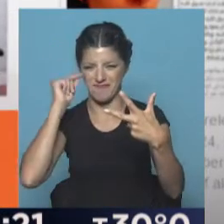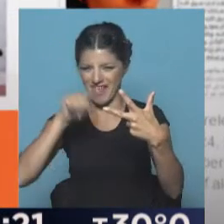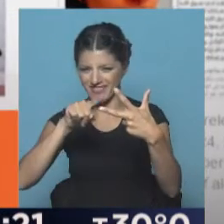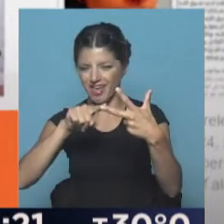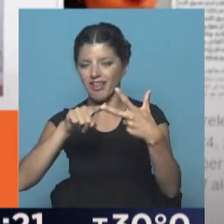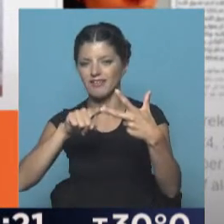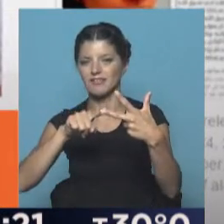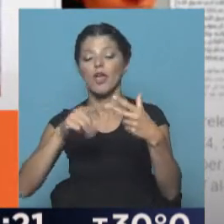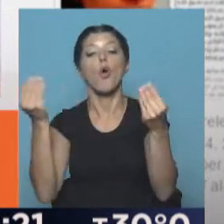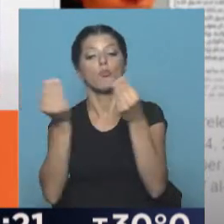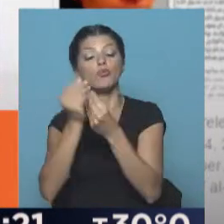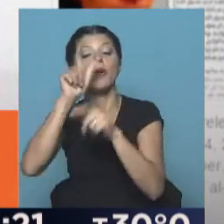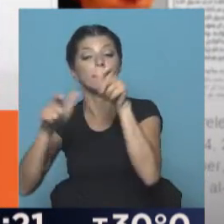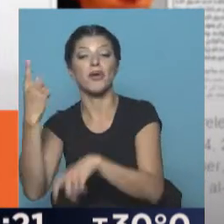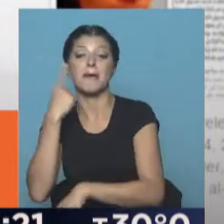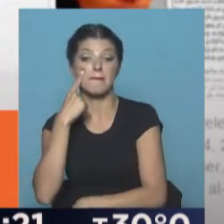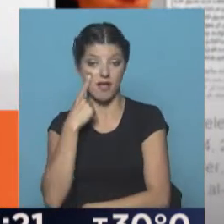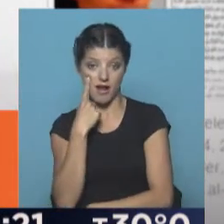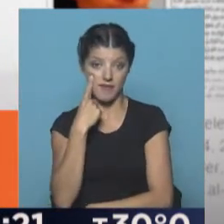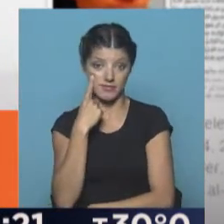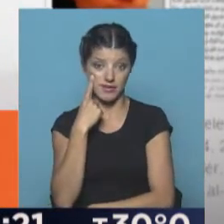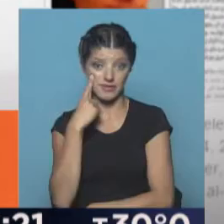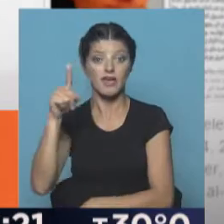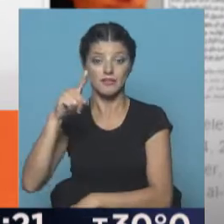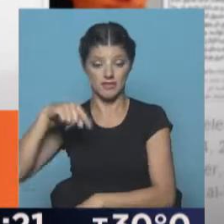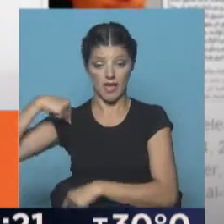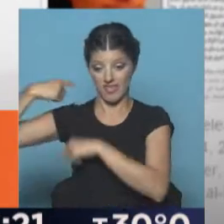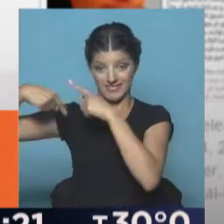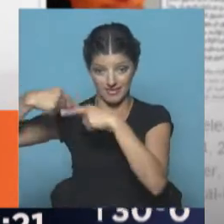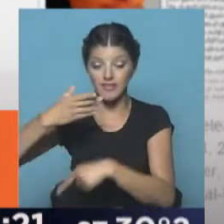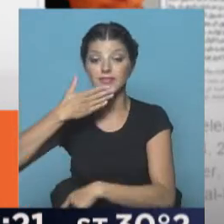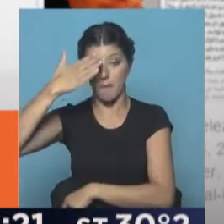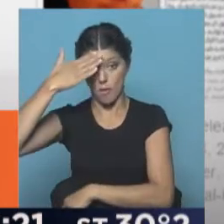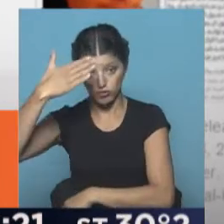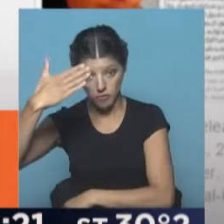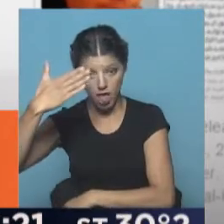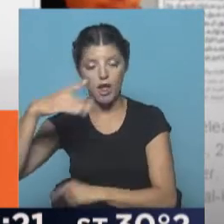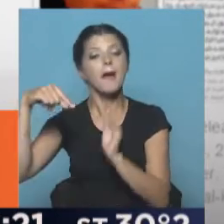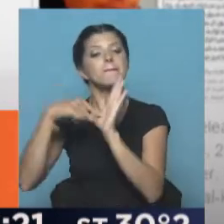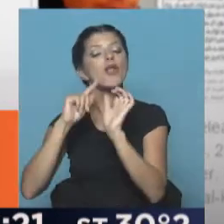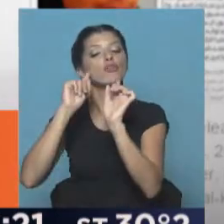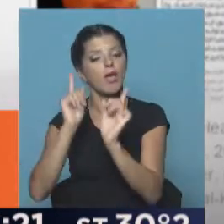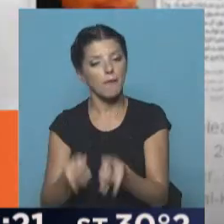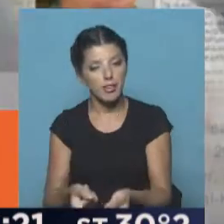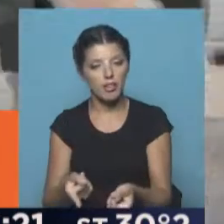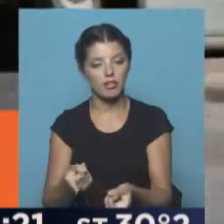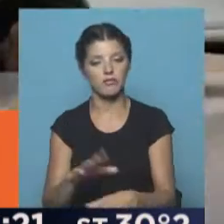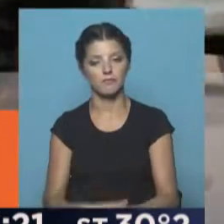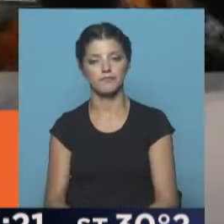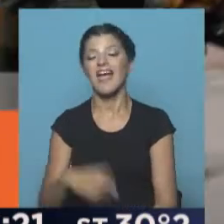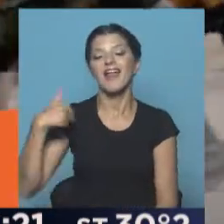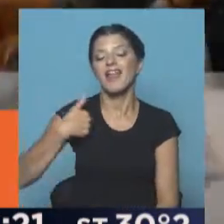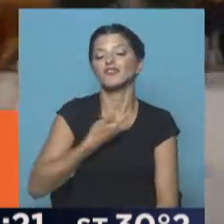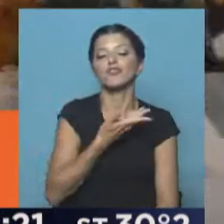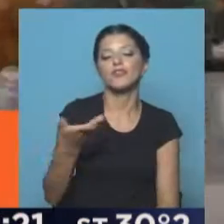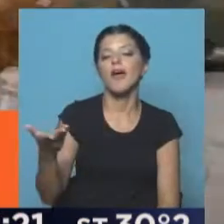una corriente inmigratoria de origen musulmán muy fuerte, pero también con un fracaso en la sociedad en